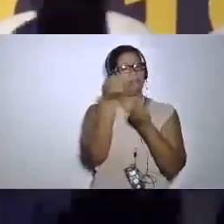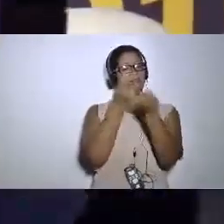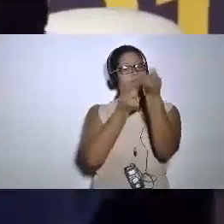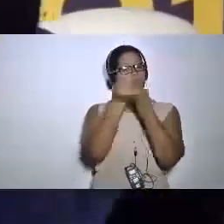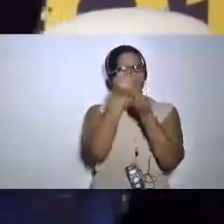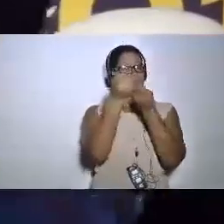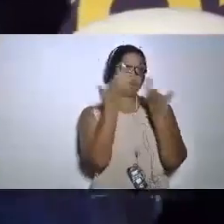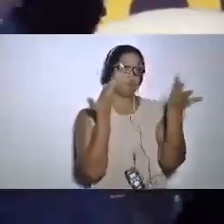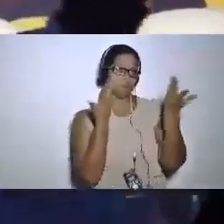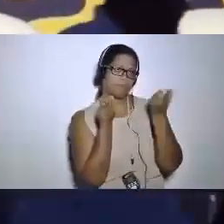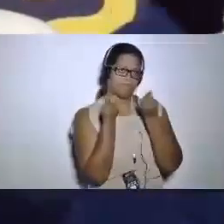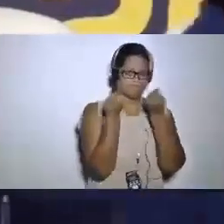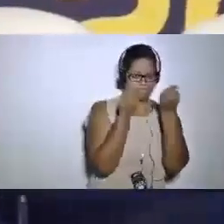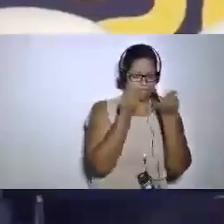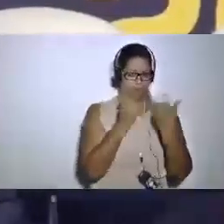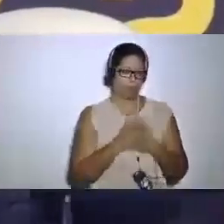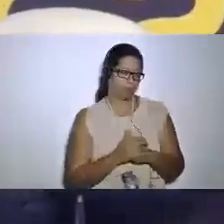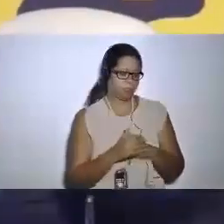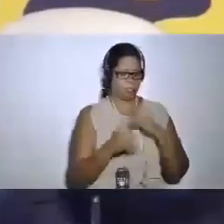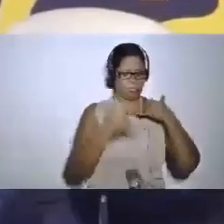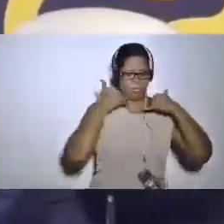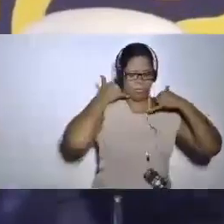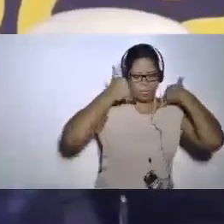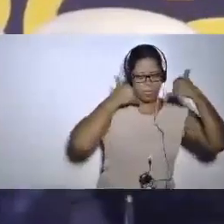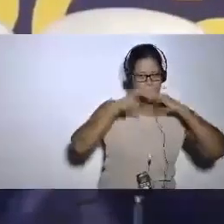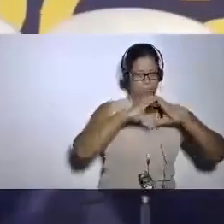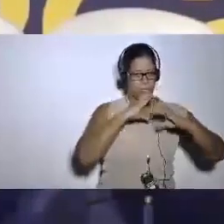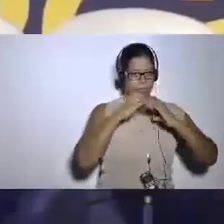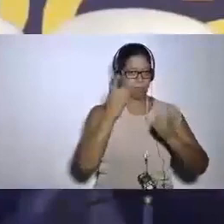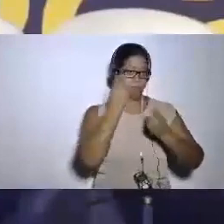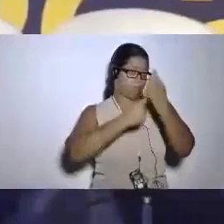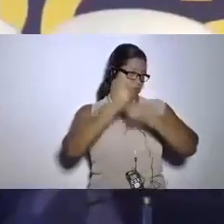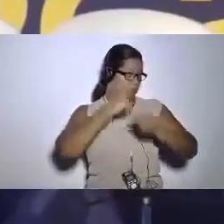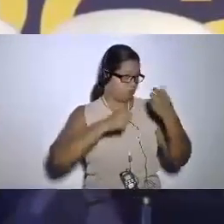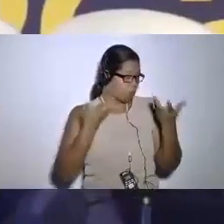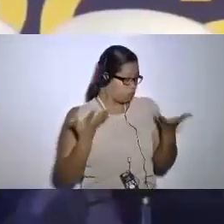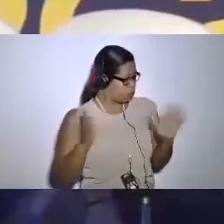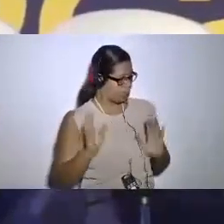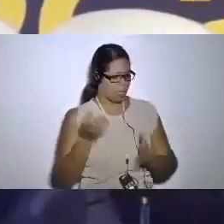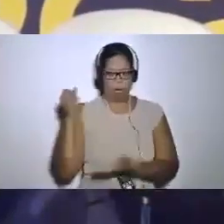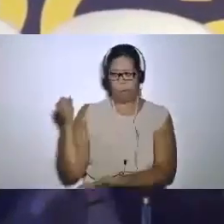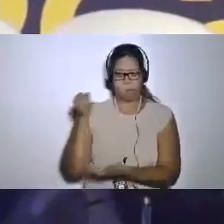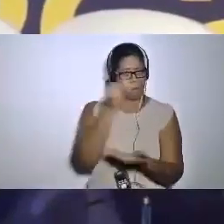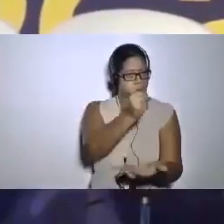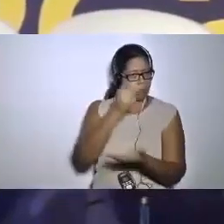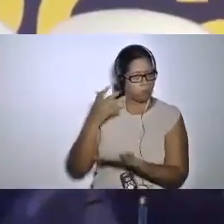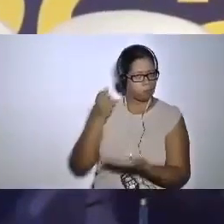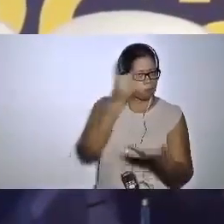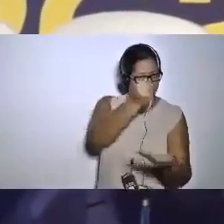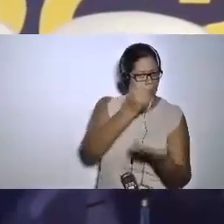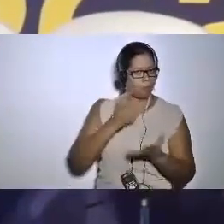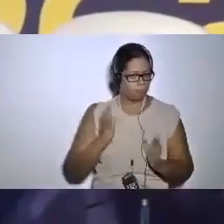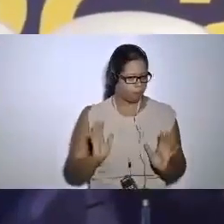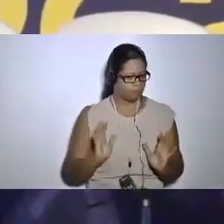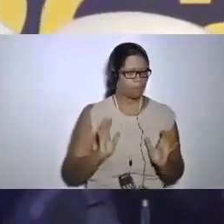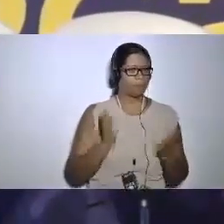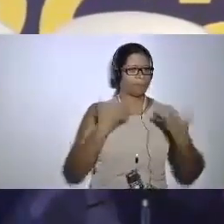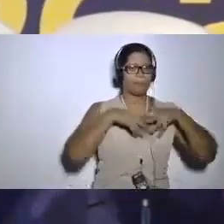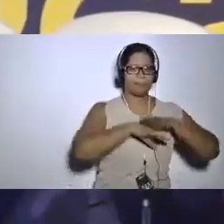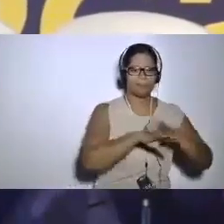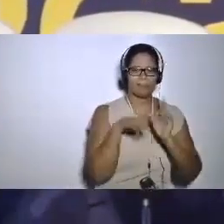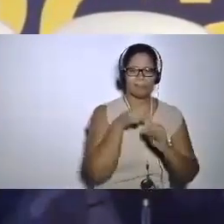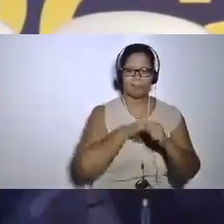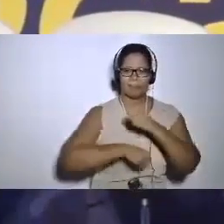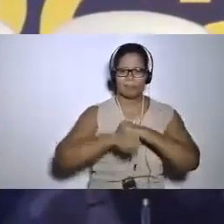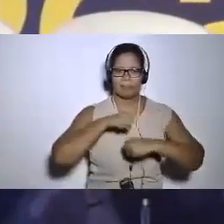regulación adecuada. Y bien, yo decía, bueno, telecomunicación es un gran negocio. Bueno, estamos convenciendo a todos estos grandes personas para que